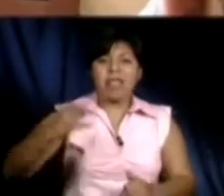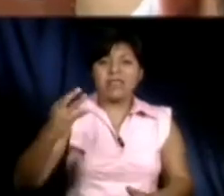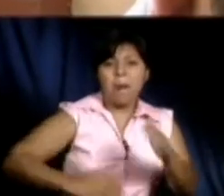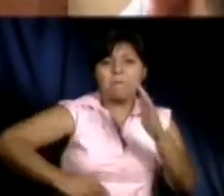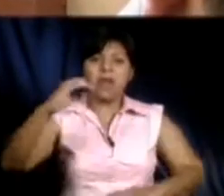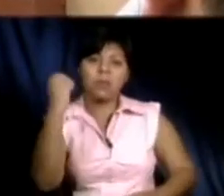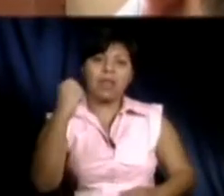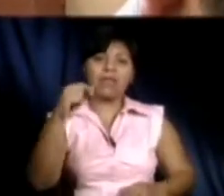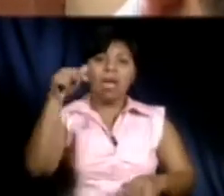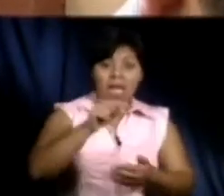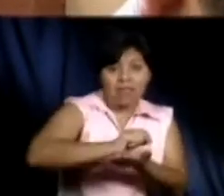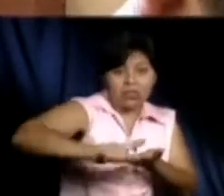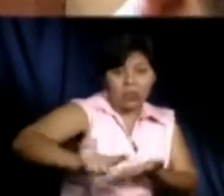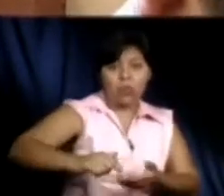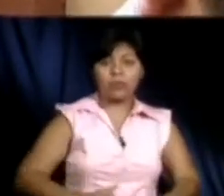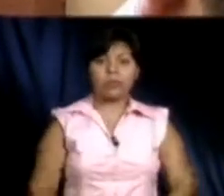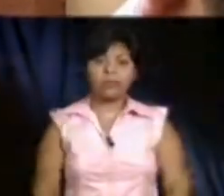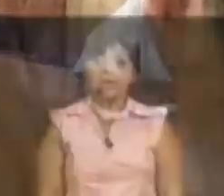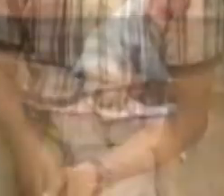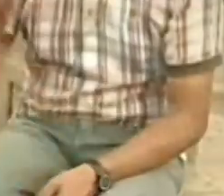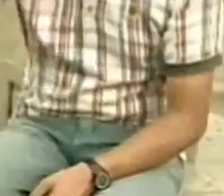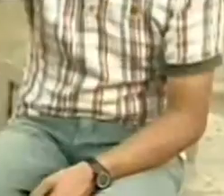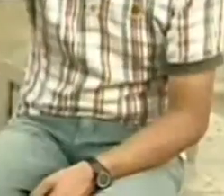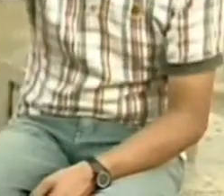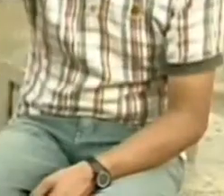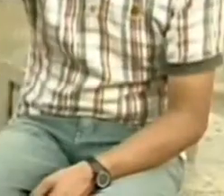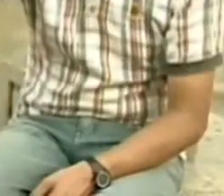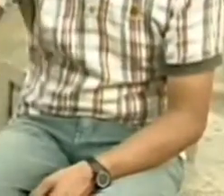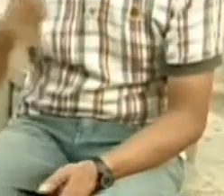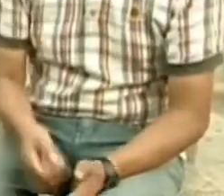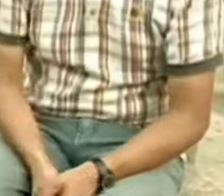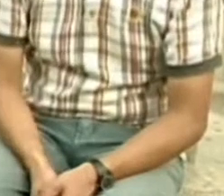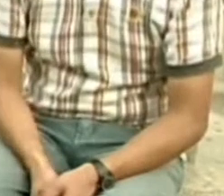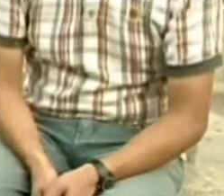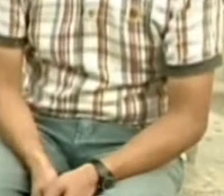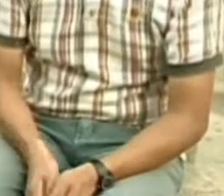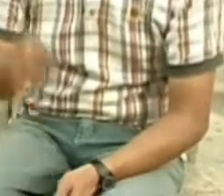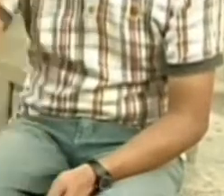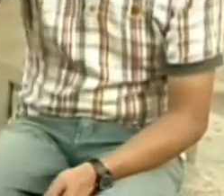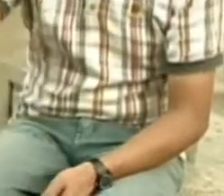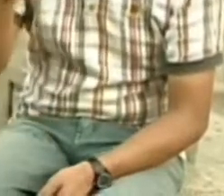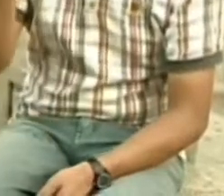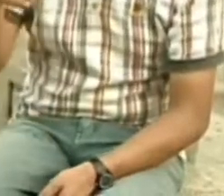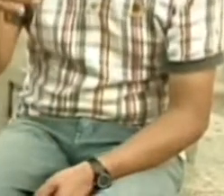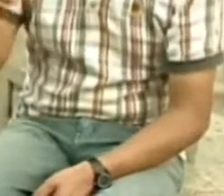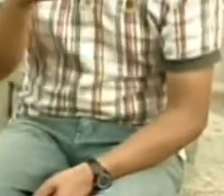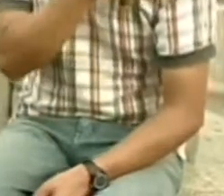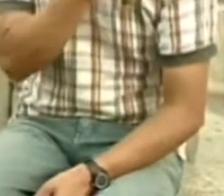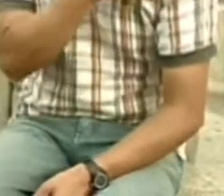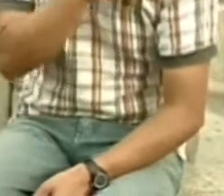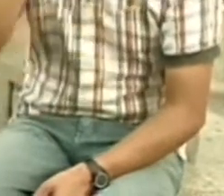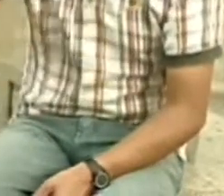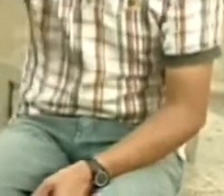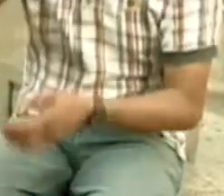necesidad más grande para los sordos en la escuela? Maestro, que las autoridades pongan maestros en las escuelas.